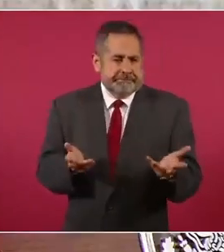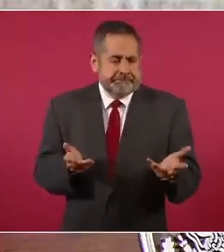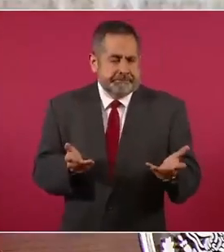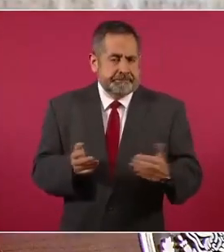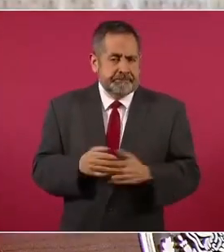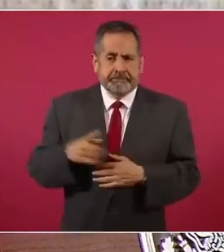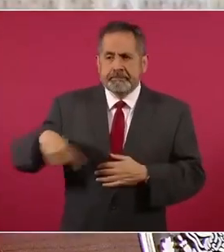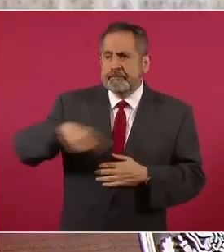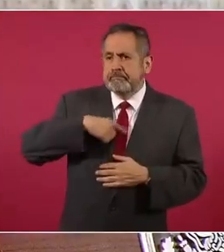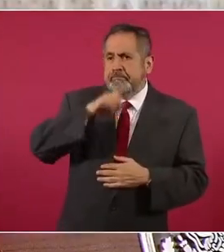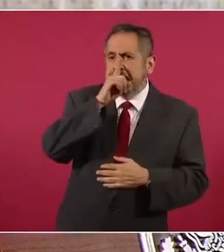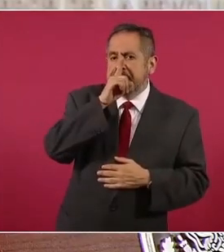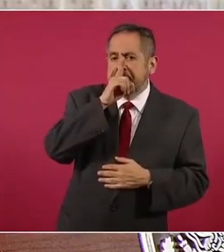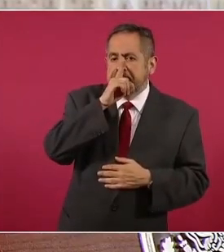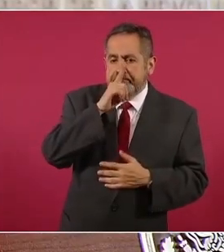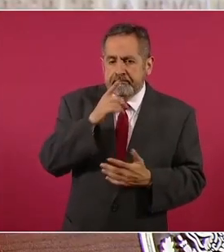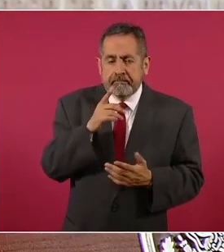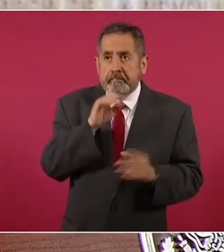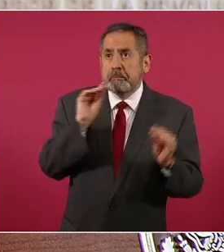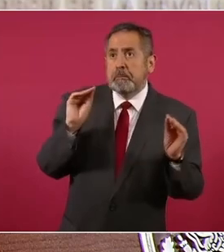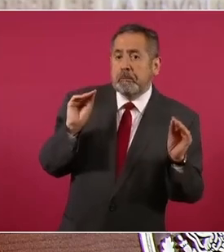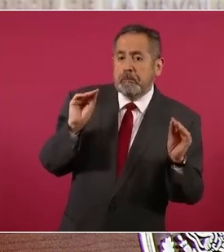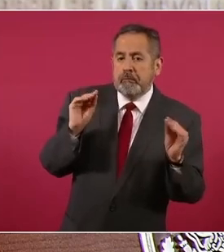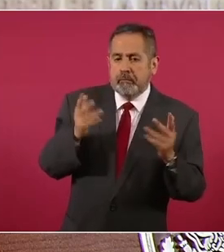Y se quedan callados.